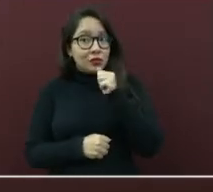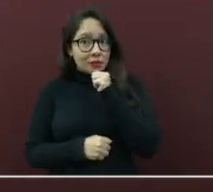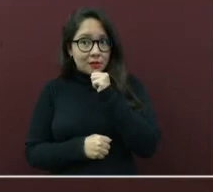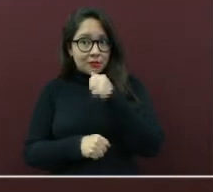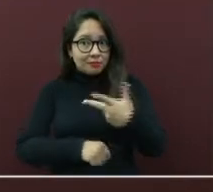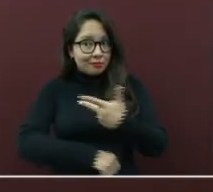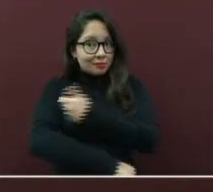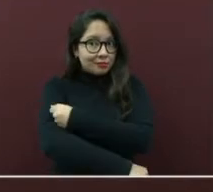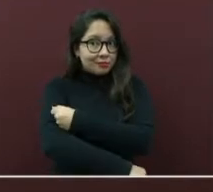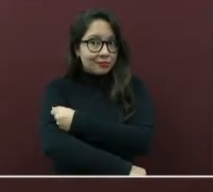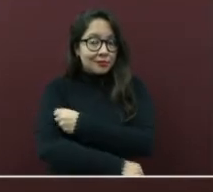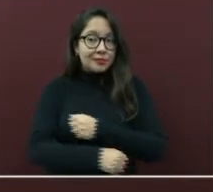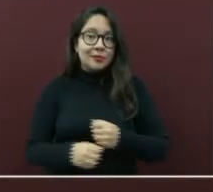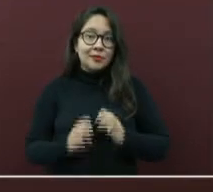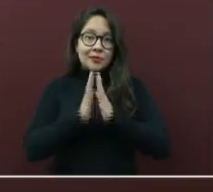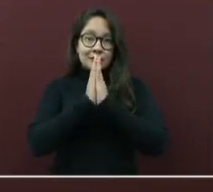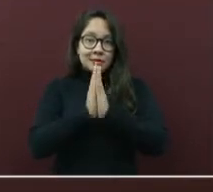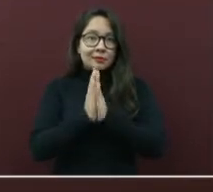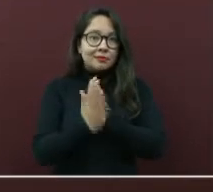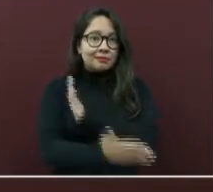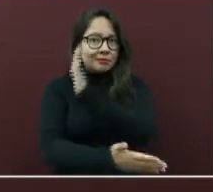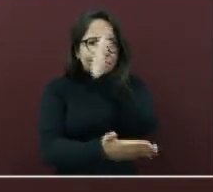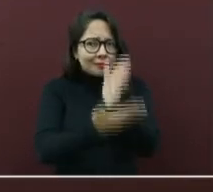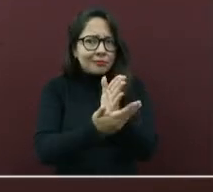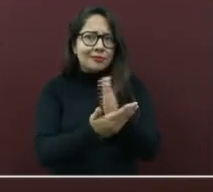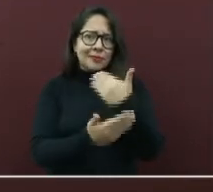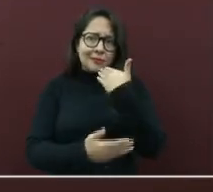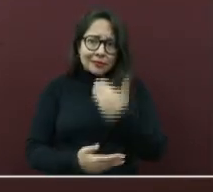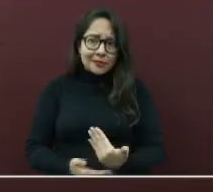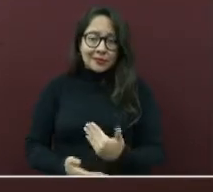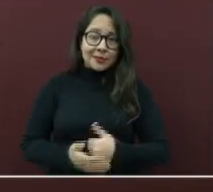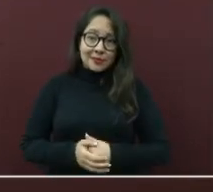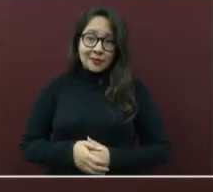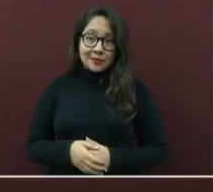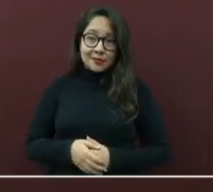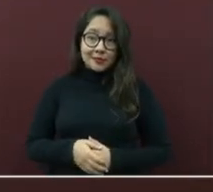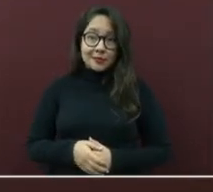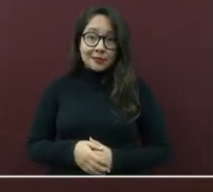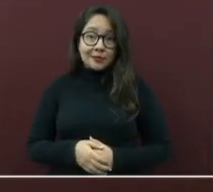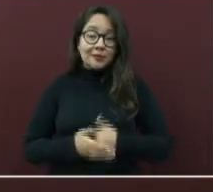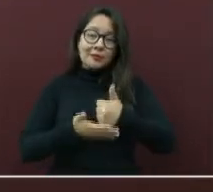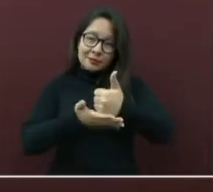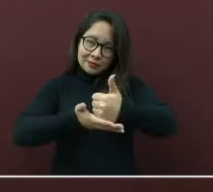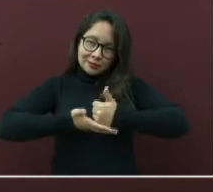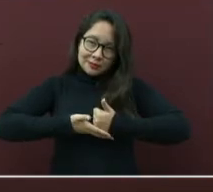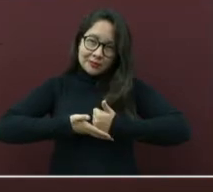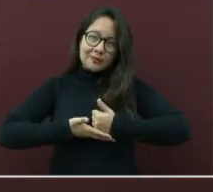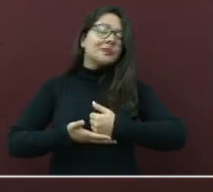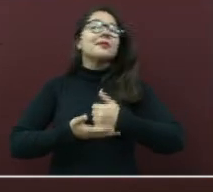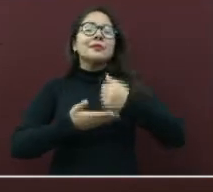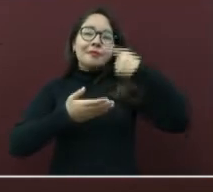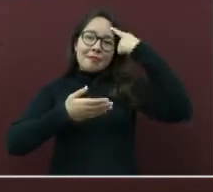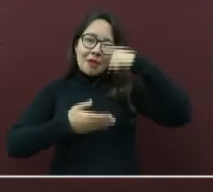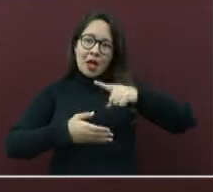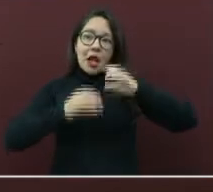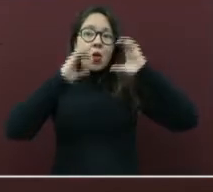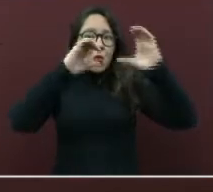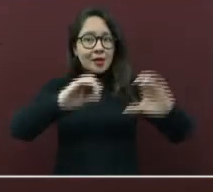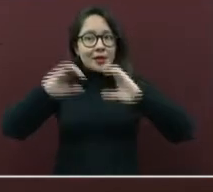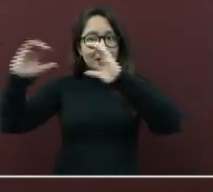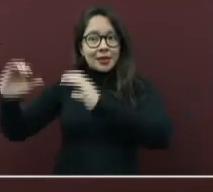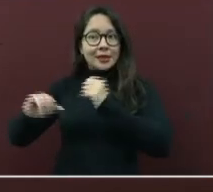acudan vayan a vacunarse y ayúdennos a proteger su